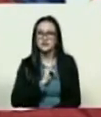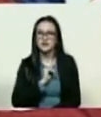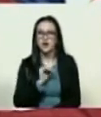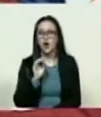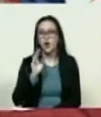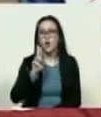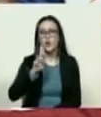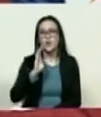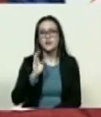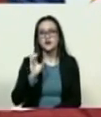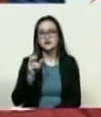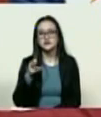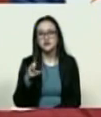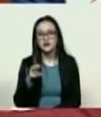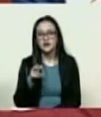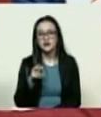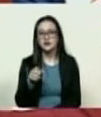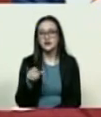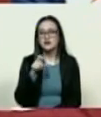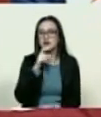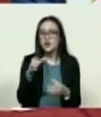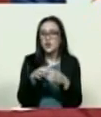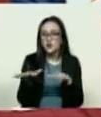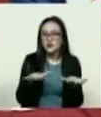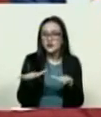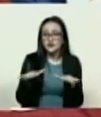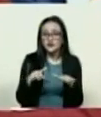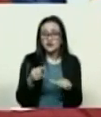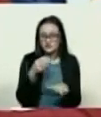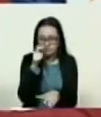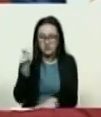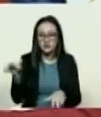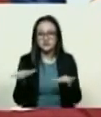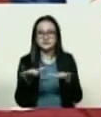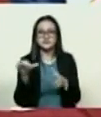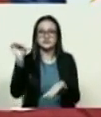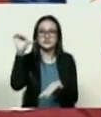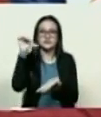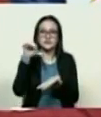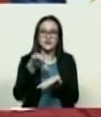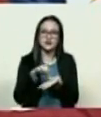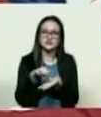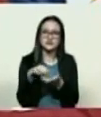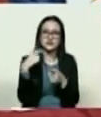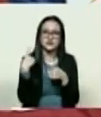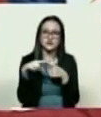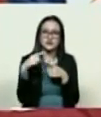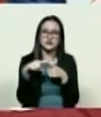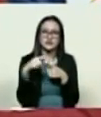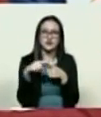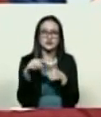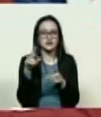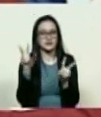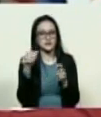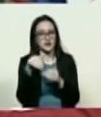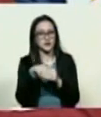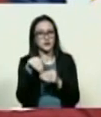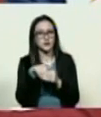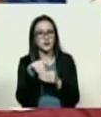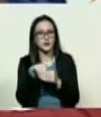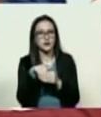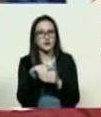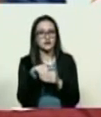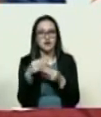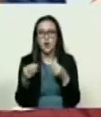VC a quienes muevo yo, a qué personas muevo en los centros, a los distintos eventos electorales, cómo